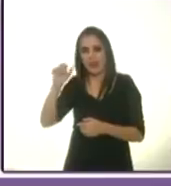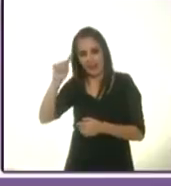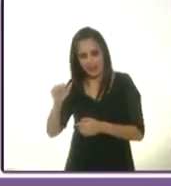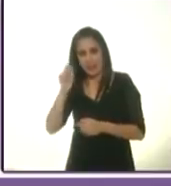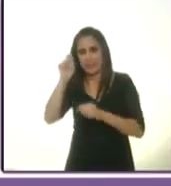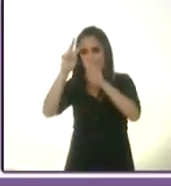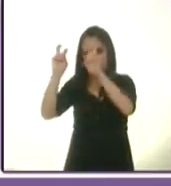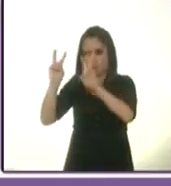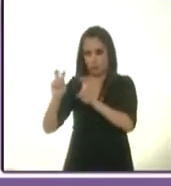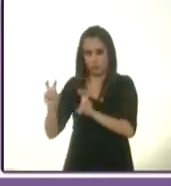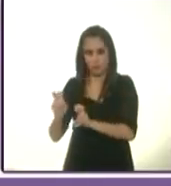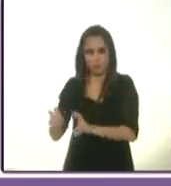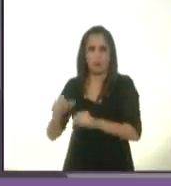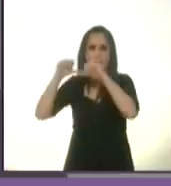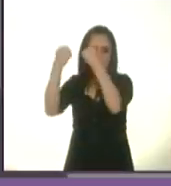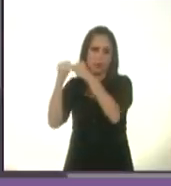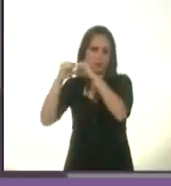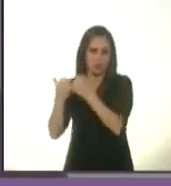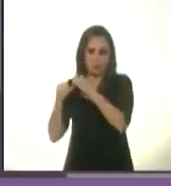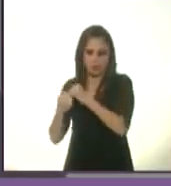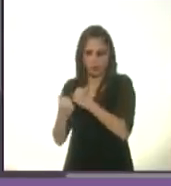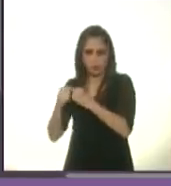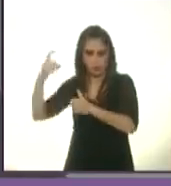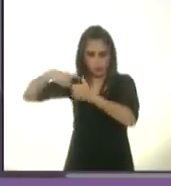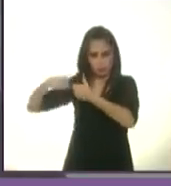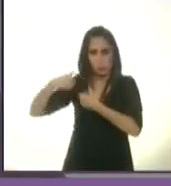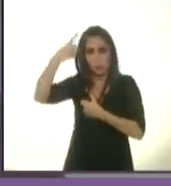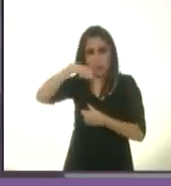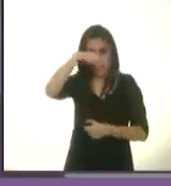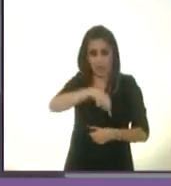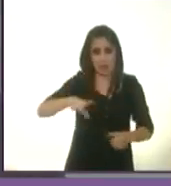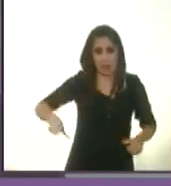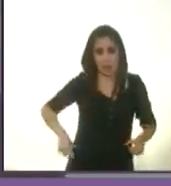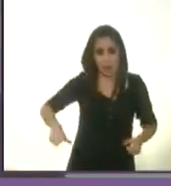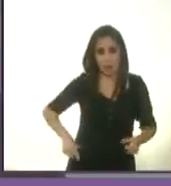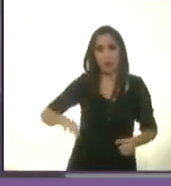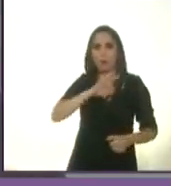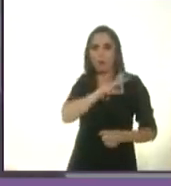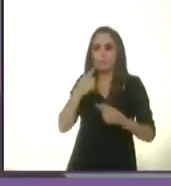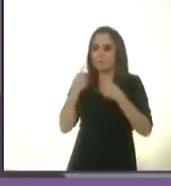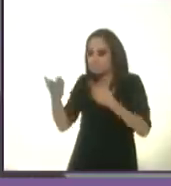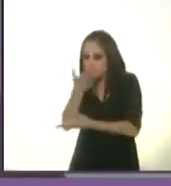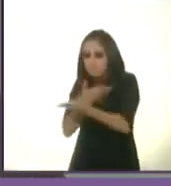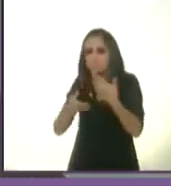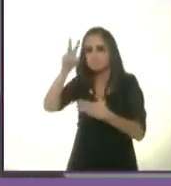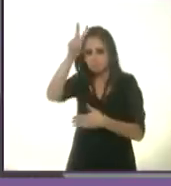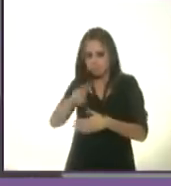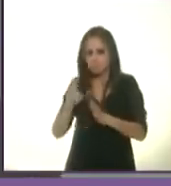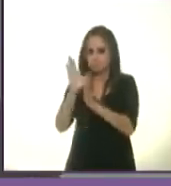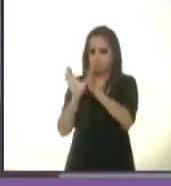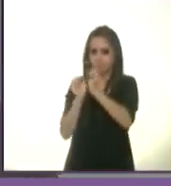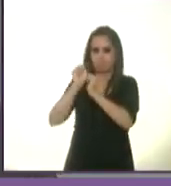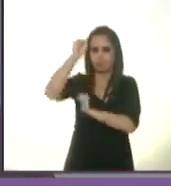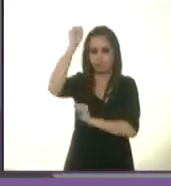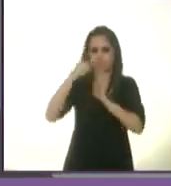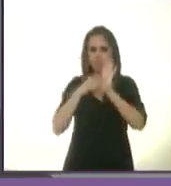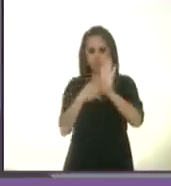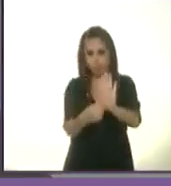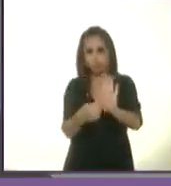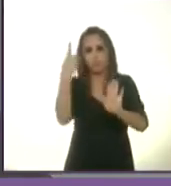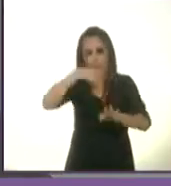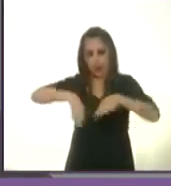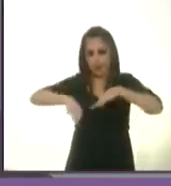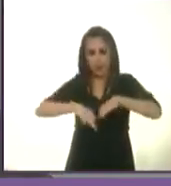esto con el fin de objetivo de que el nuevo gobierno tenga base claridad y certeza constitucional en su mandato